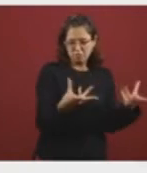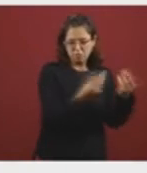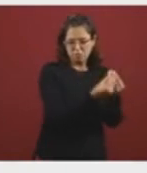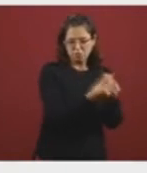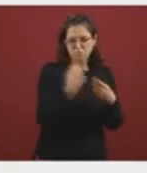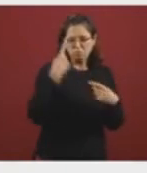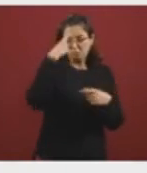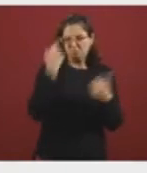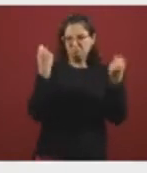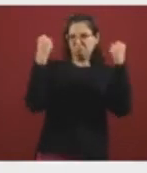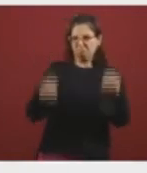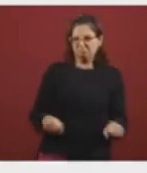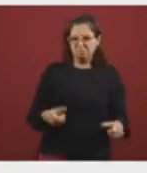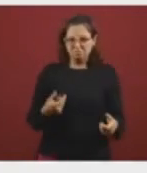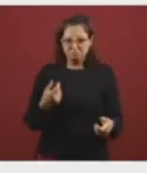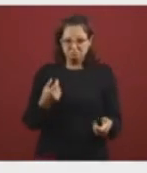autoritaria.